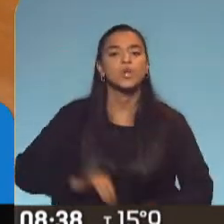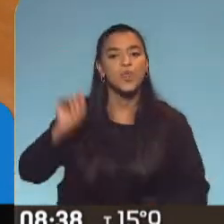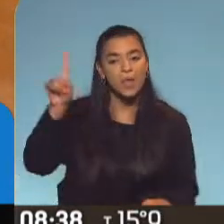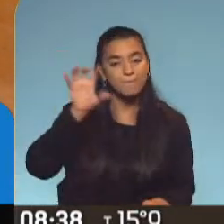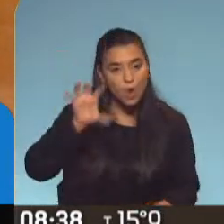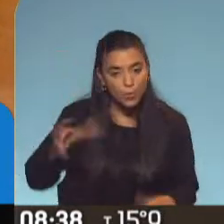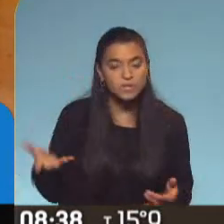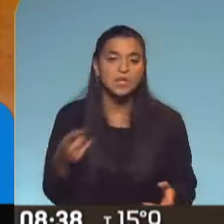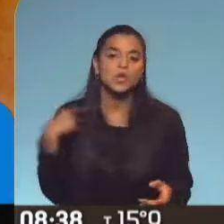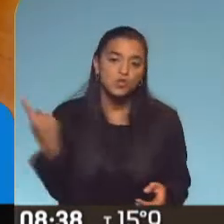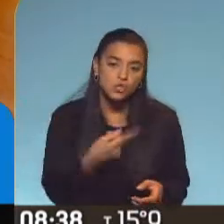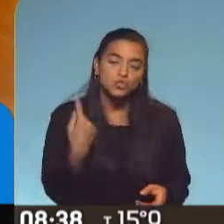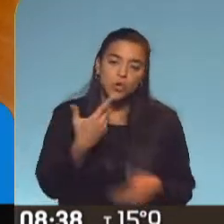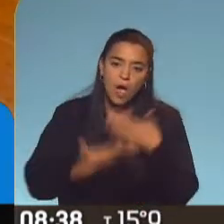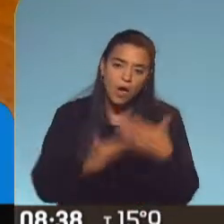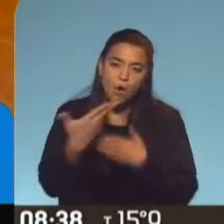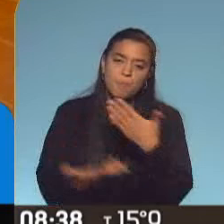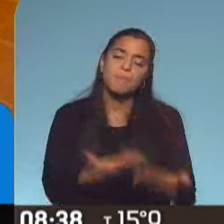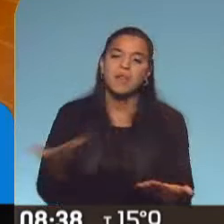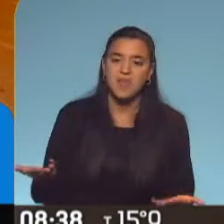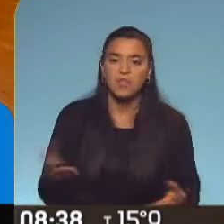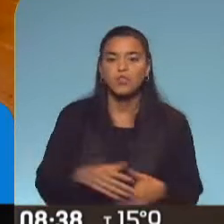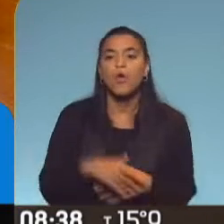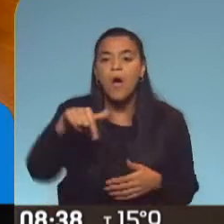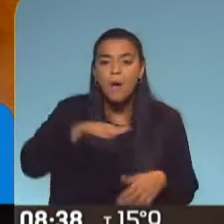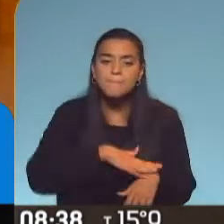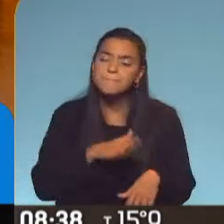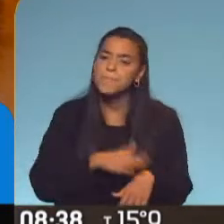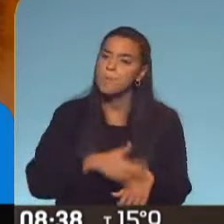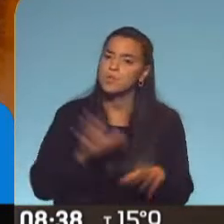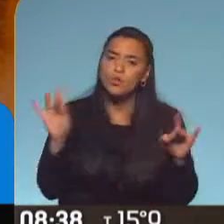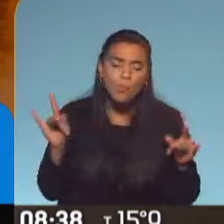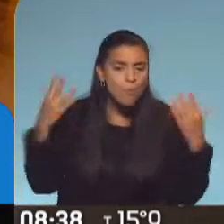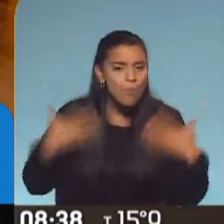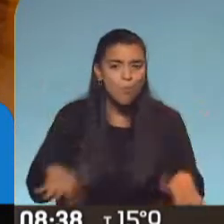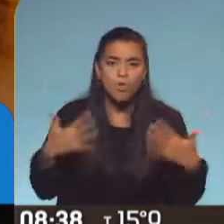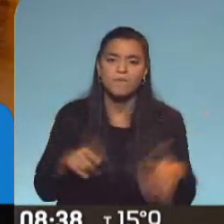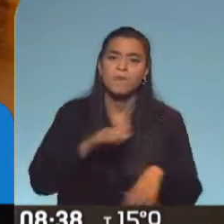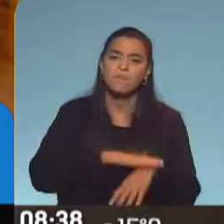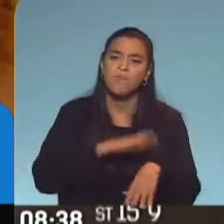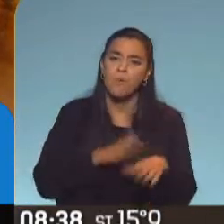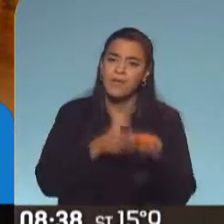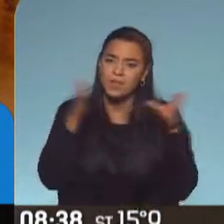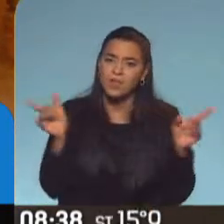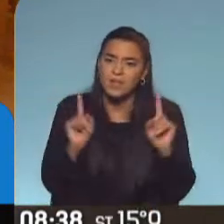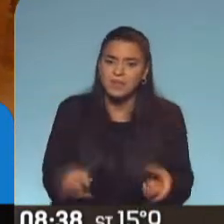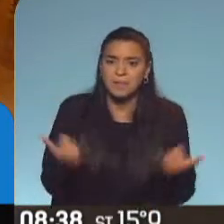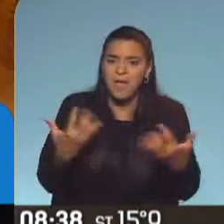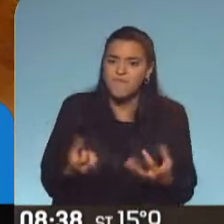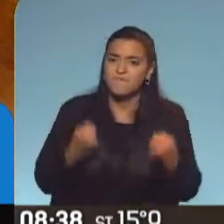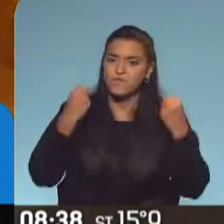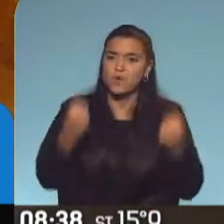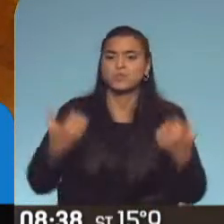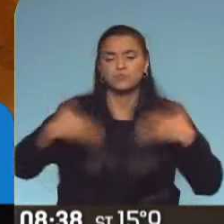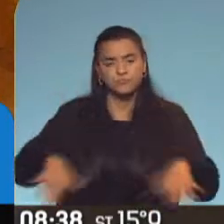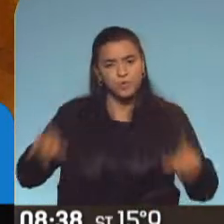provincia. Nosotros venimos acompañando a todas las jurisdicciones en un momento de enorme complejidad, en un momento también donde existió enorme esfuerzo por parte de